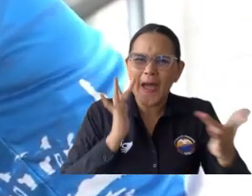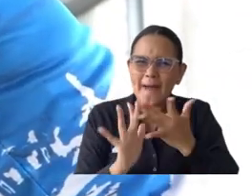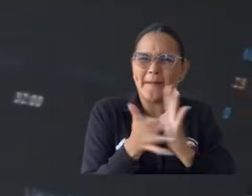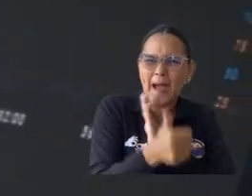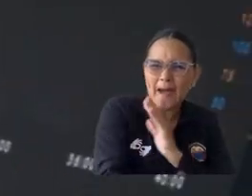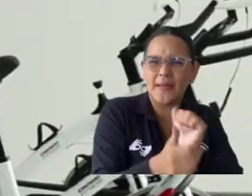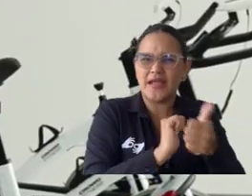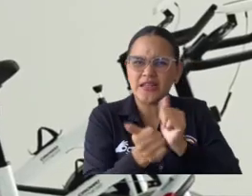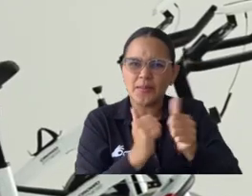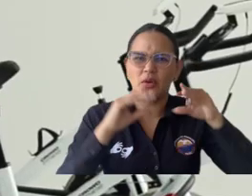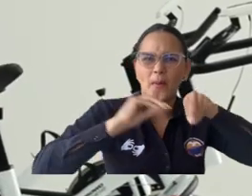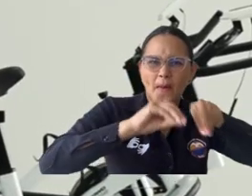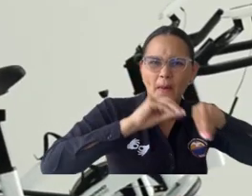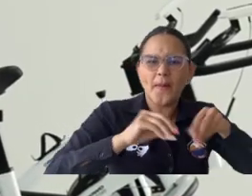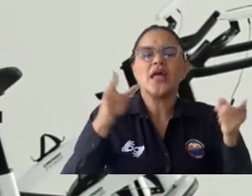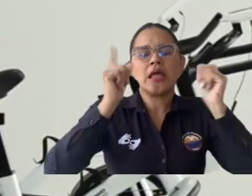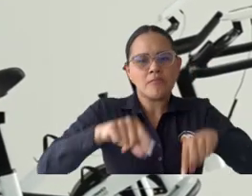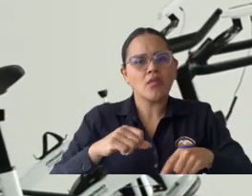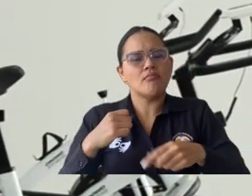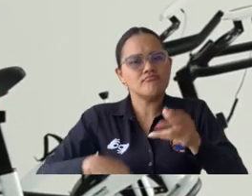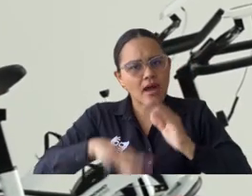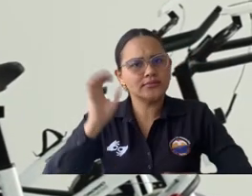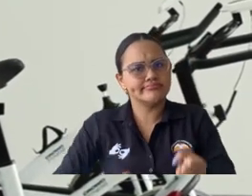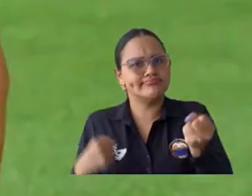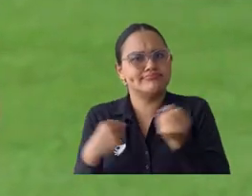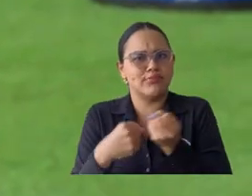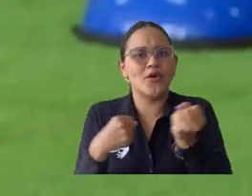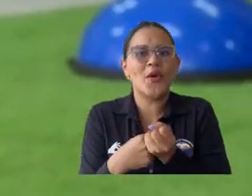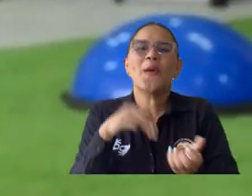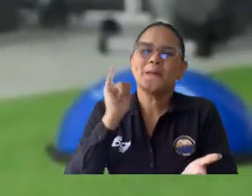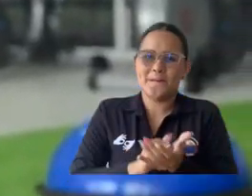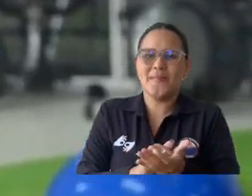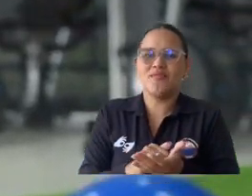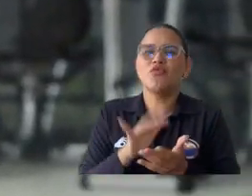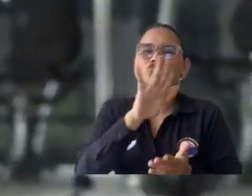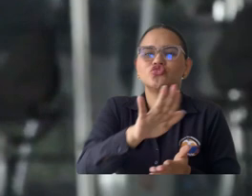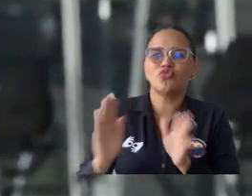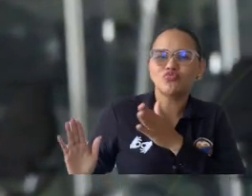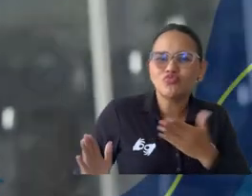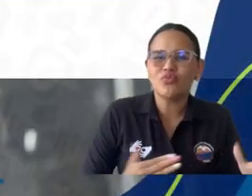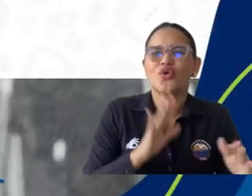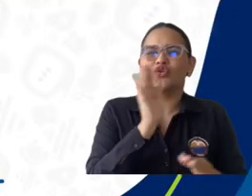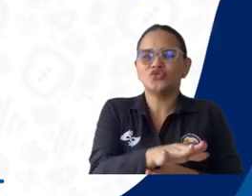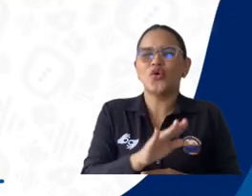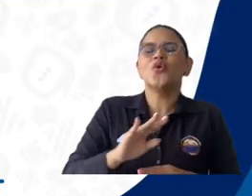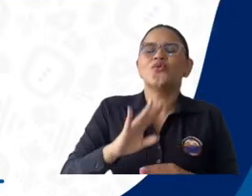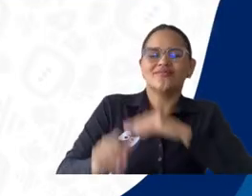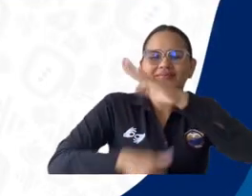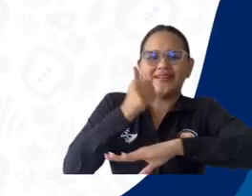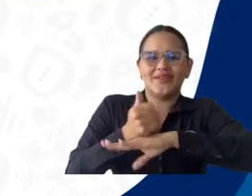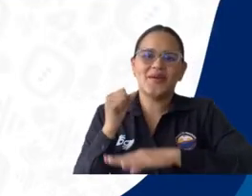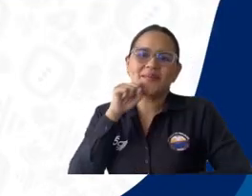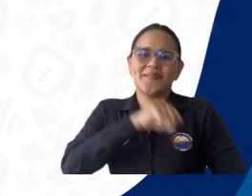estudiantes, alineada a las políticas de inclusión y estímulos a deportistas establecidas desde la administración del rector Pablo